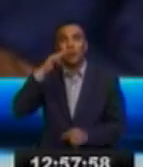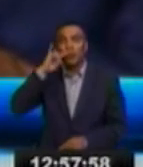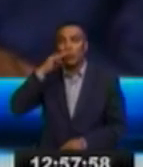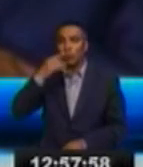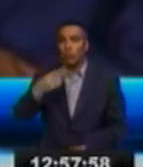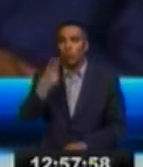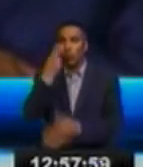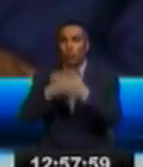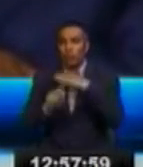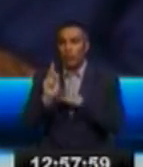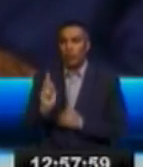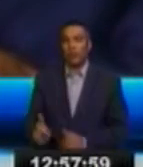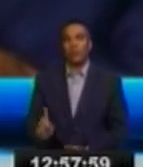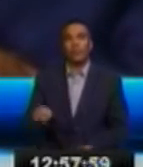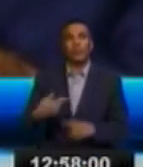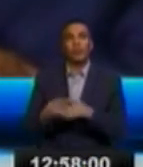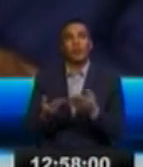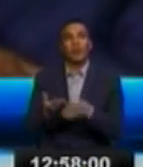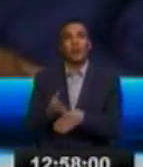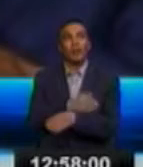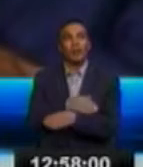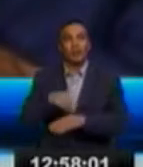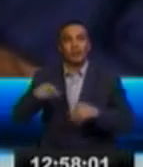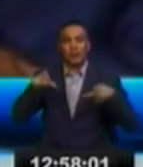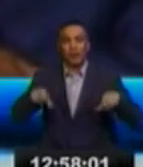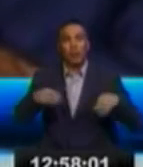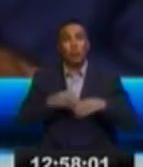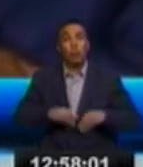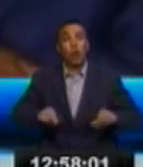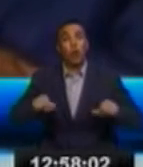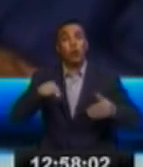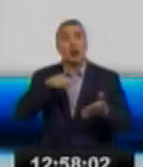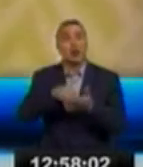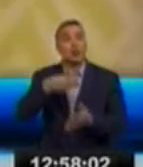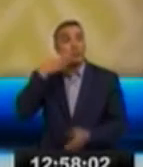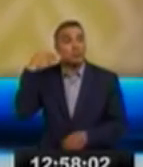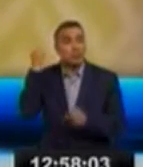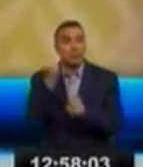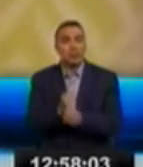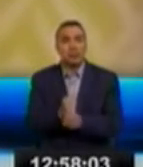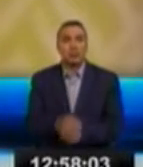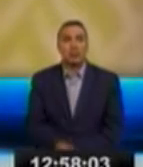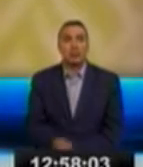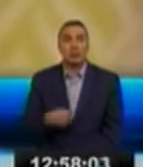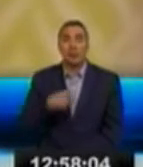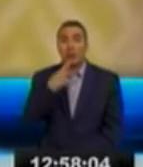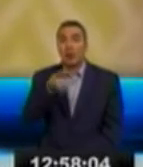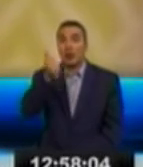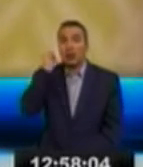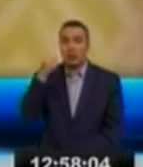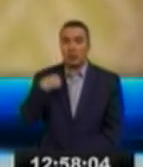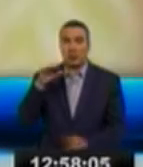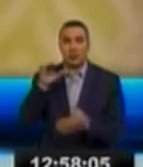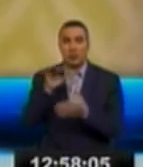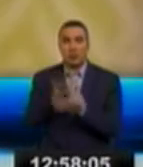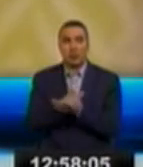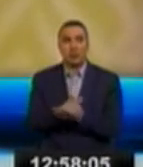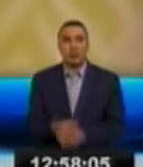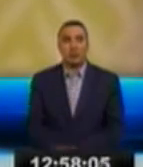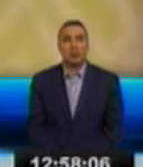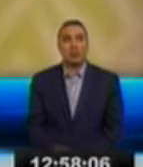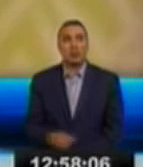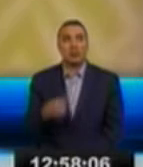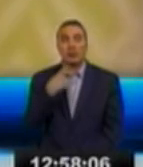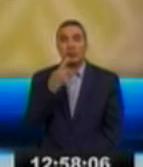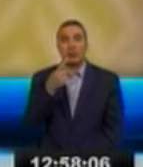y humilde que salió de las polvorientas canchas de nuestros pueblos amazónicos. Como lo dije ayer a mi esposa, acabé una linda